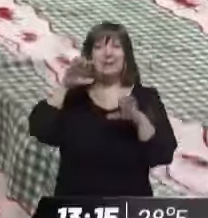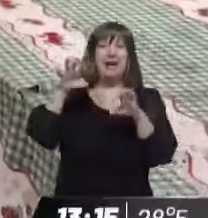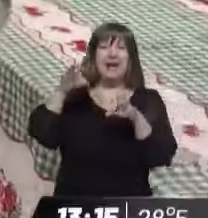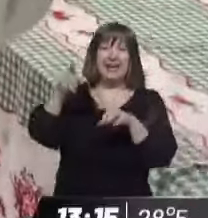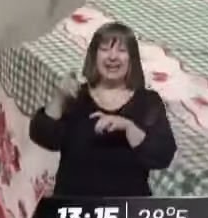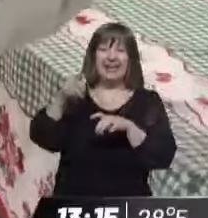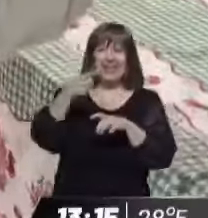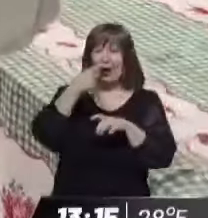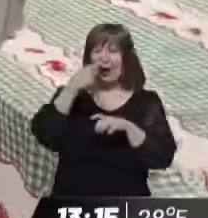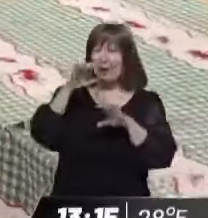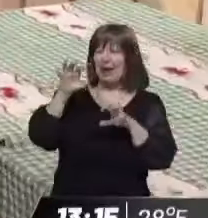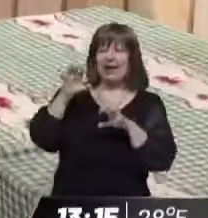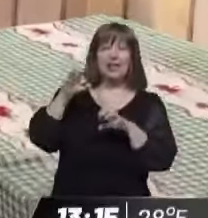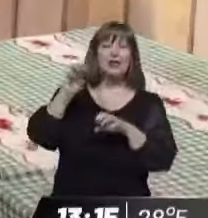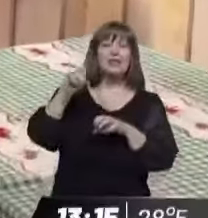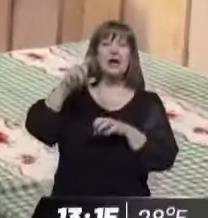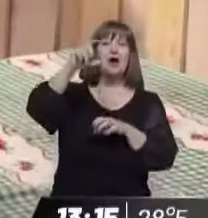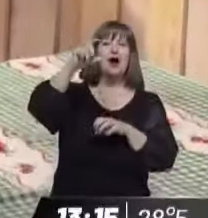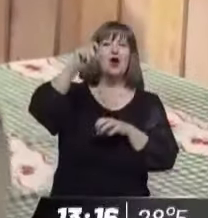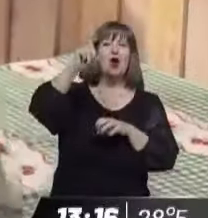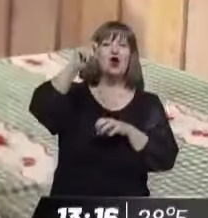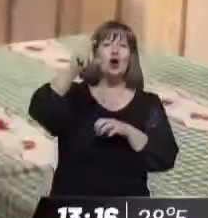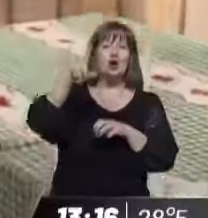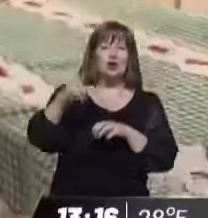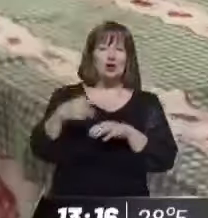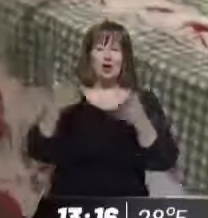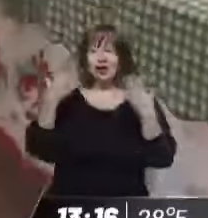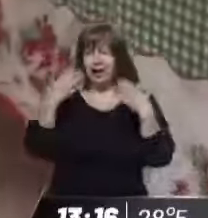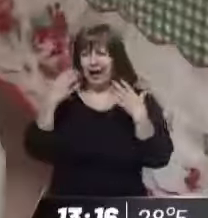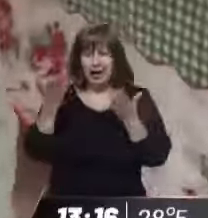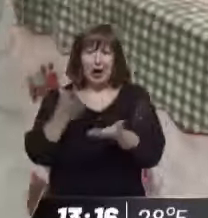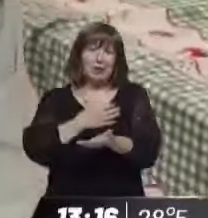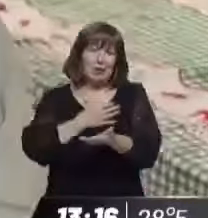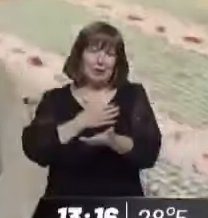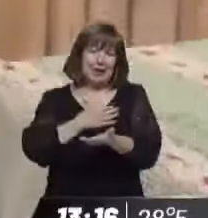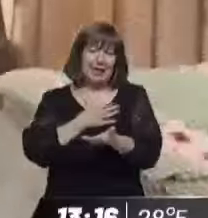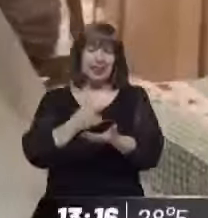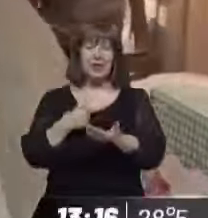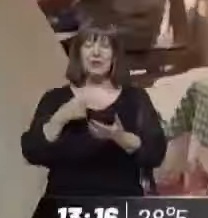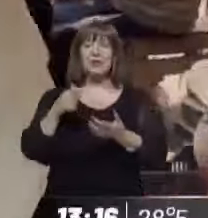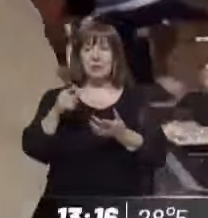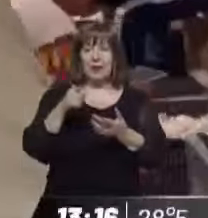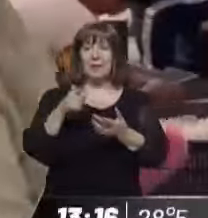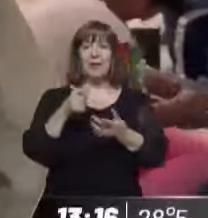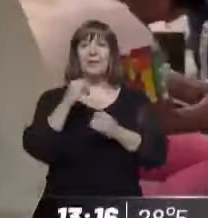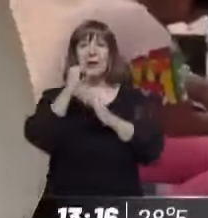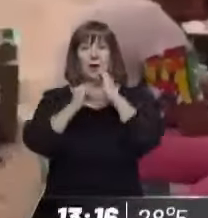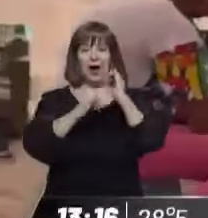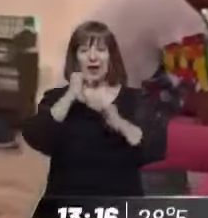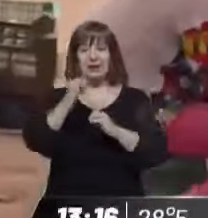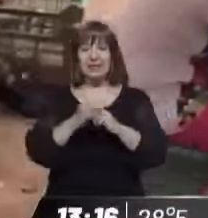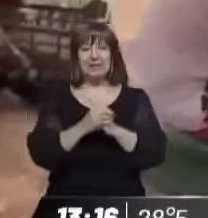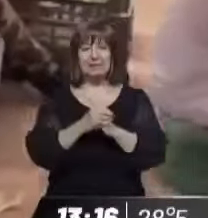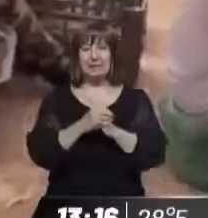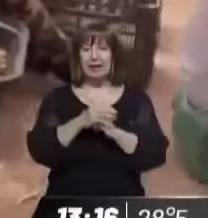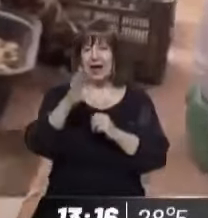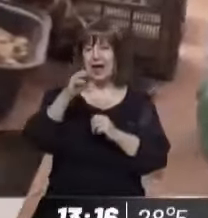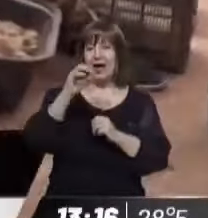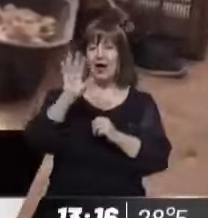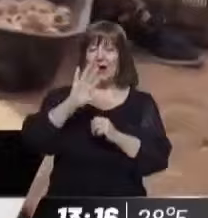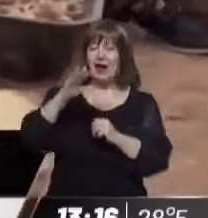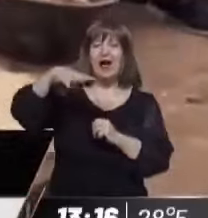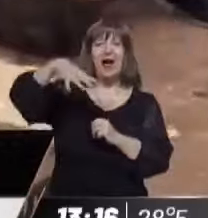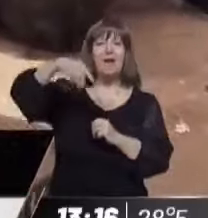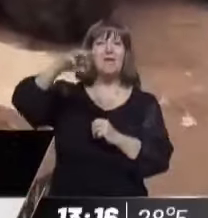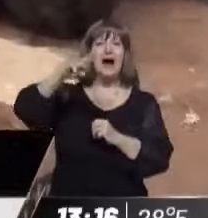¡El Coco! Coco, querido, debe estar muerto de calor. Permiso. Les vamos a contar a la gente, hola María,